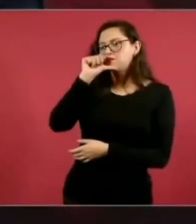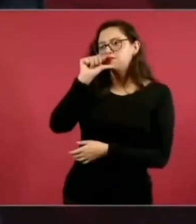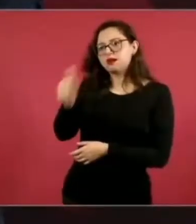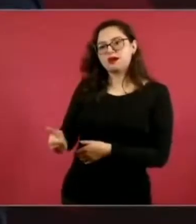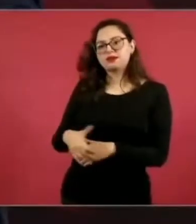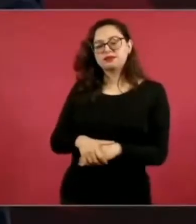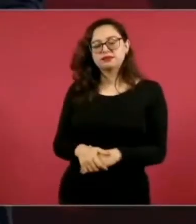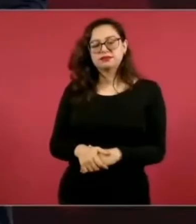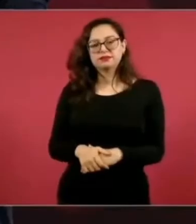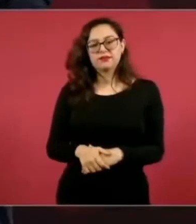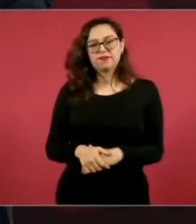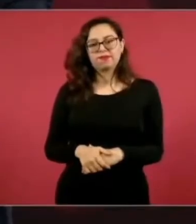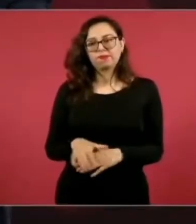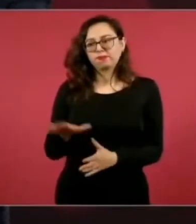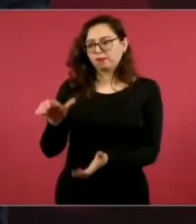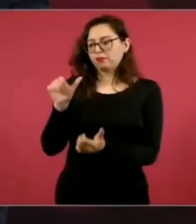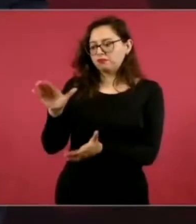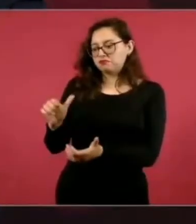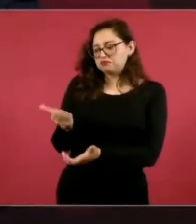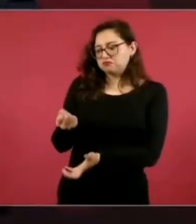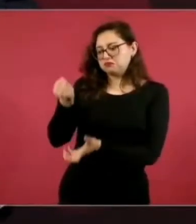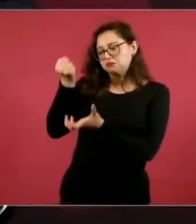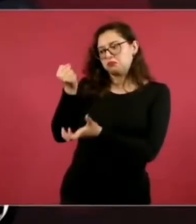recursos suficientes,